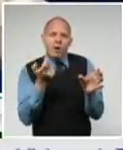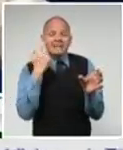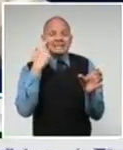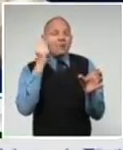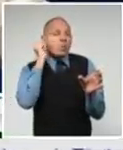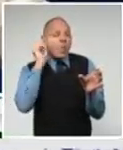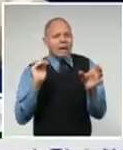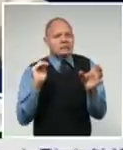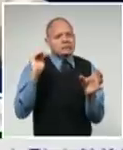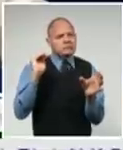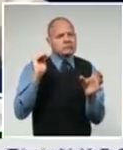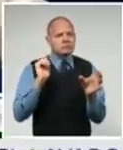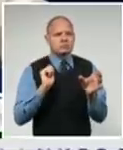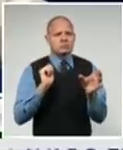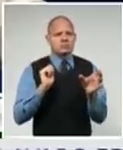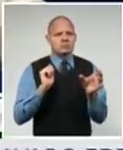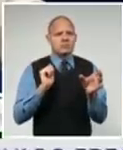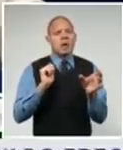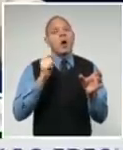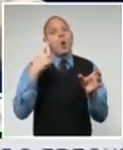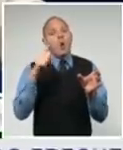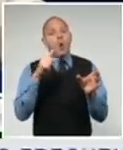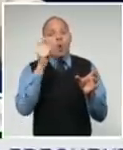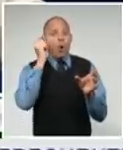51,2%, y el femenino, el